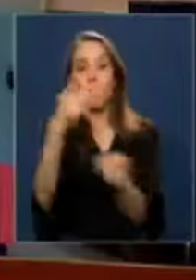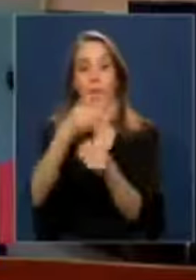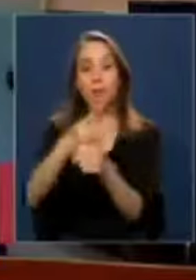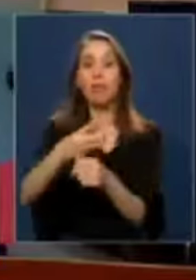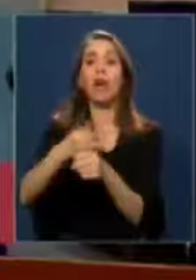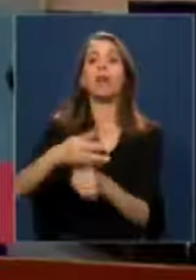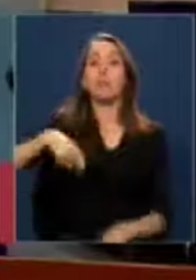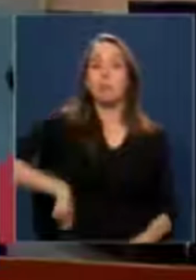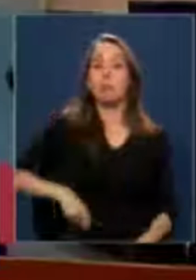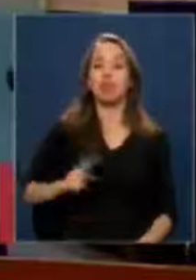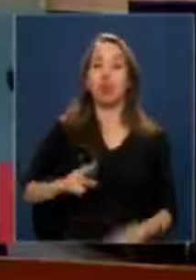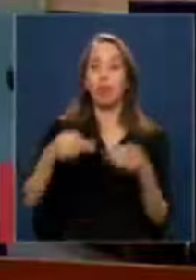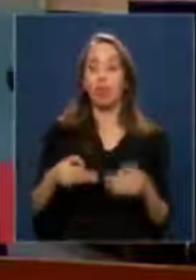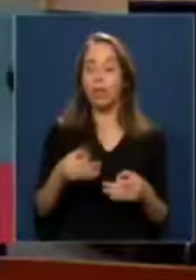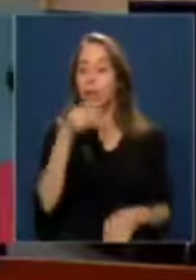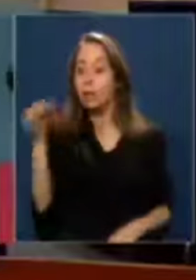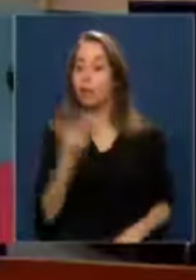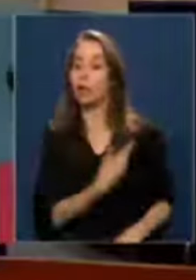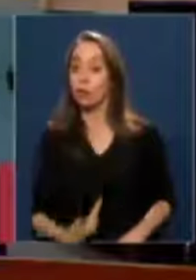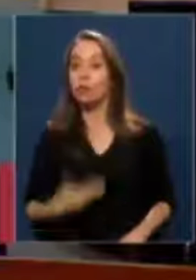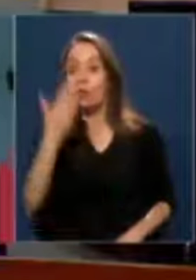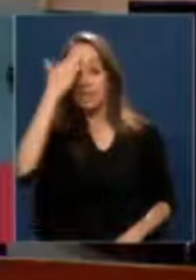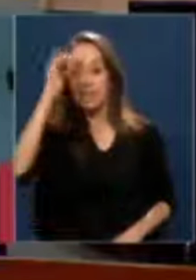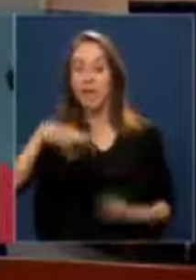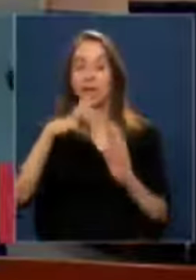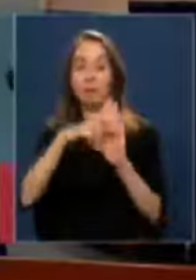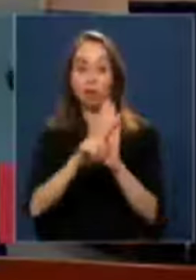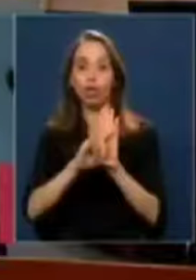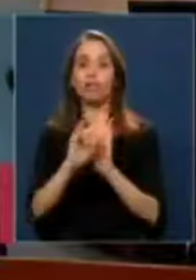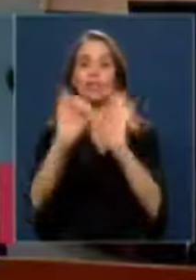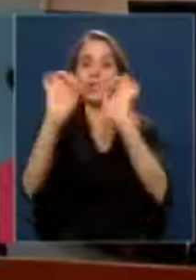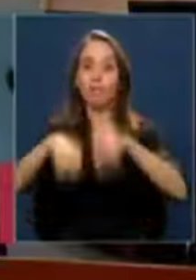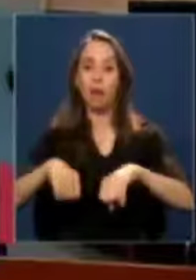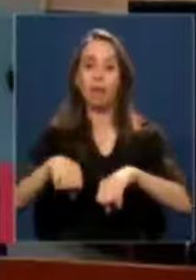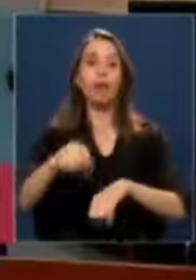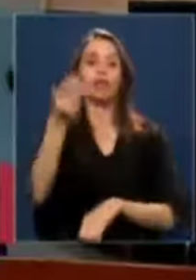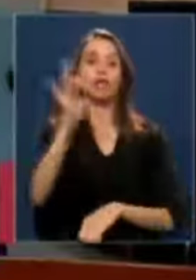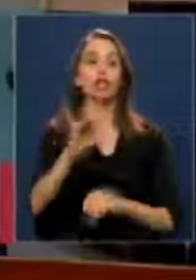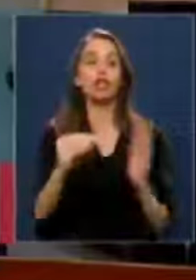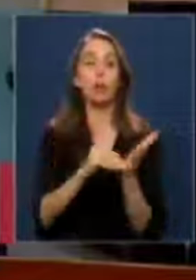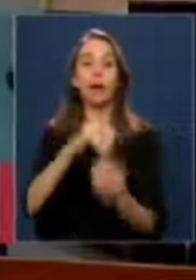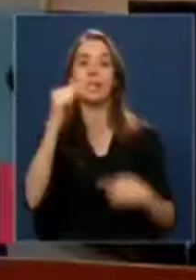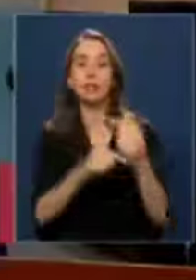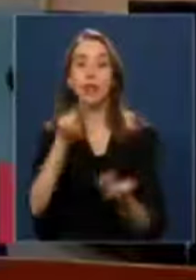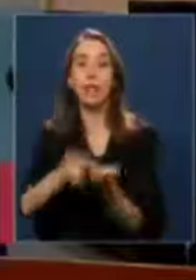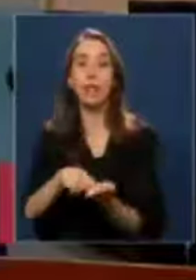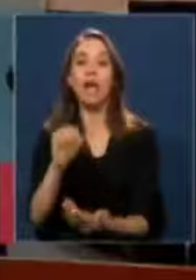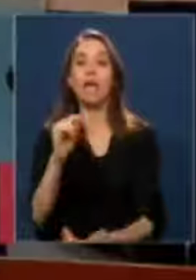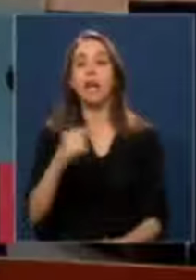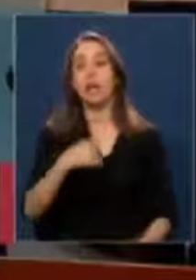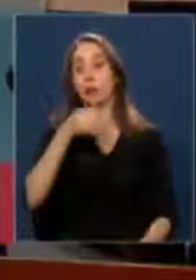mayores digo esto presidente a sabiendas de que este proyecto se aprobara sólo para la historia fidedigna de la ley